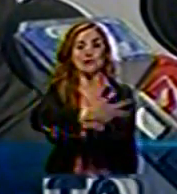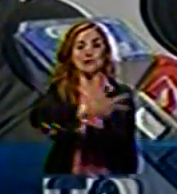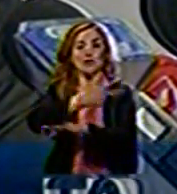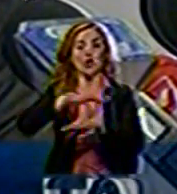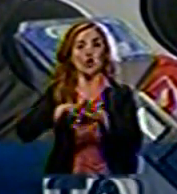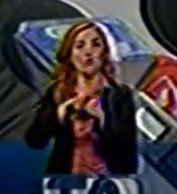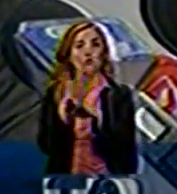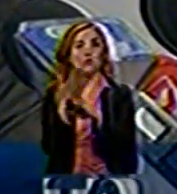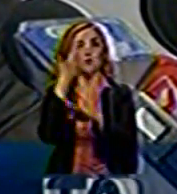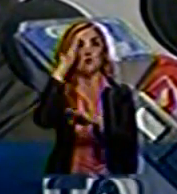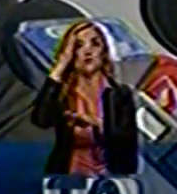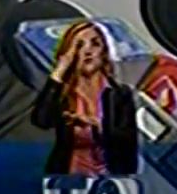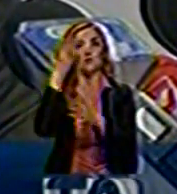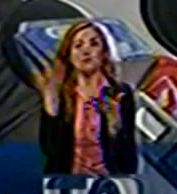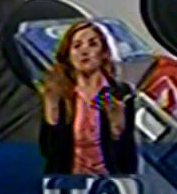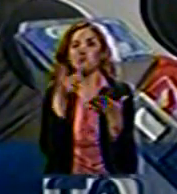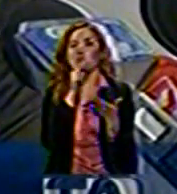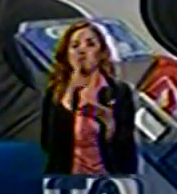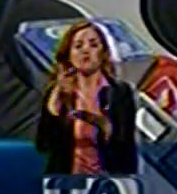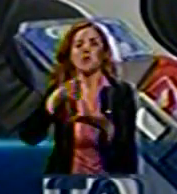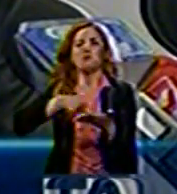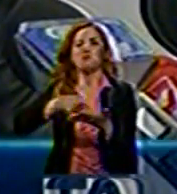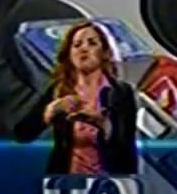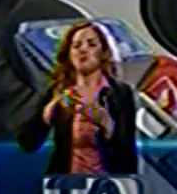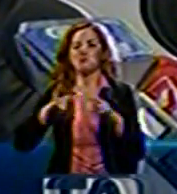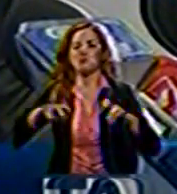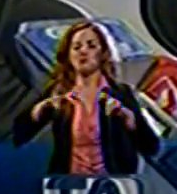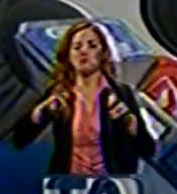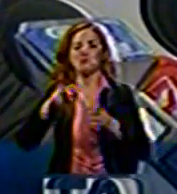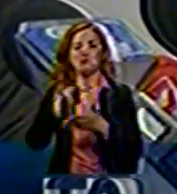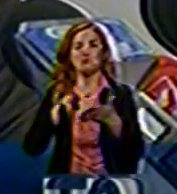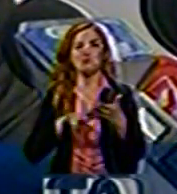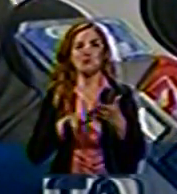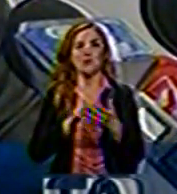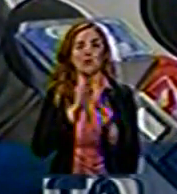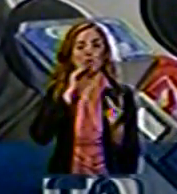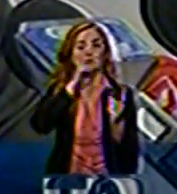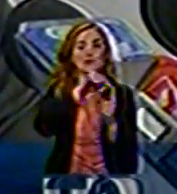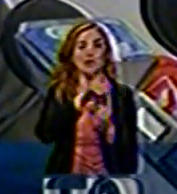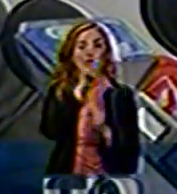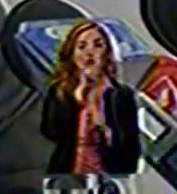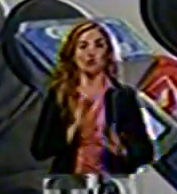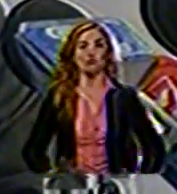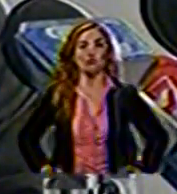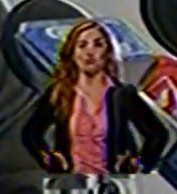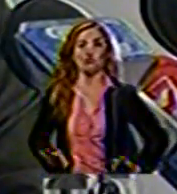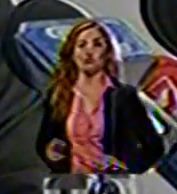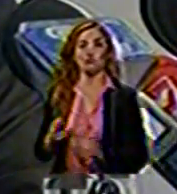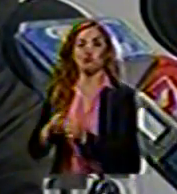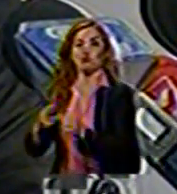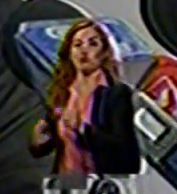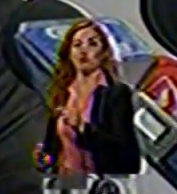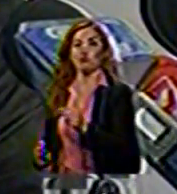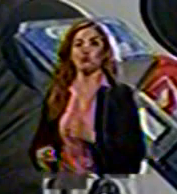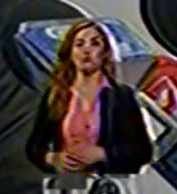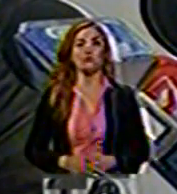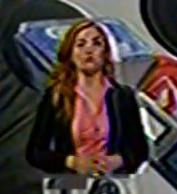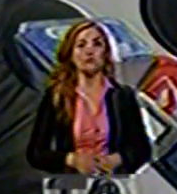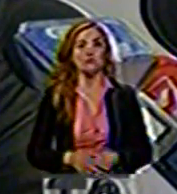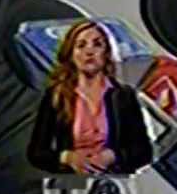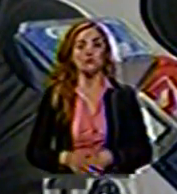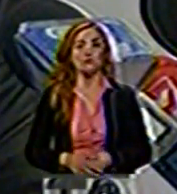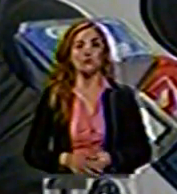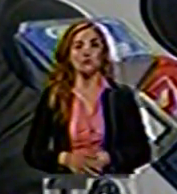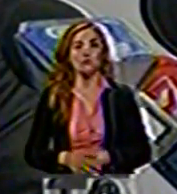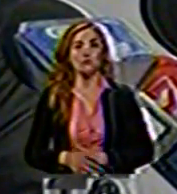convocatoria hasta poder saber que se suscribe. En política hay 2 tipos de mensajes, es verdad, una es la abstención y otra es la ausencia. La ausencia en este caso es un